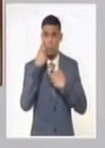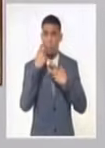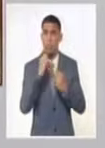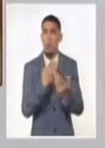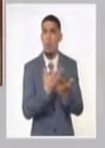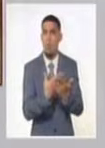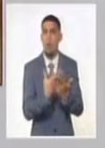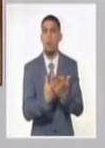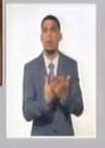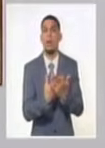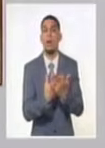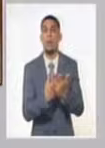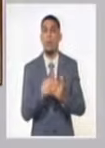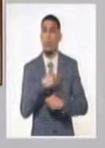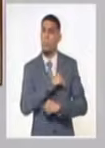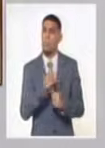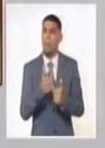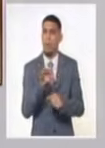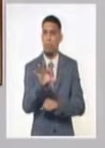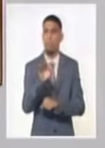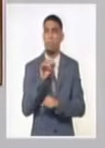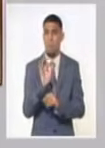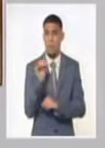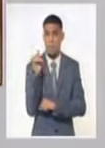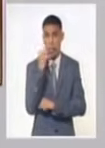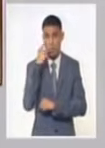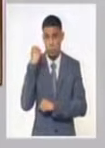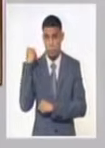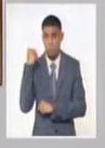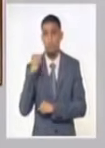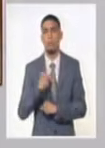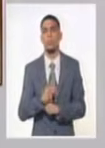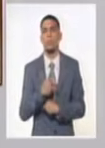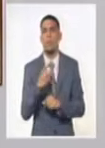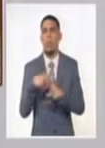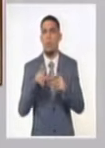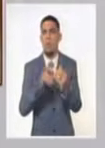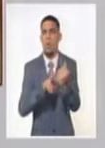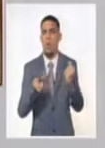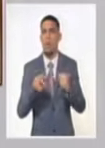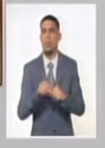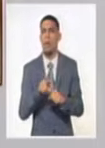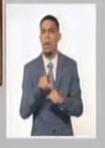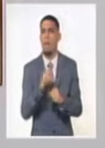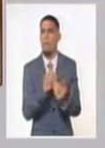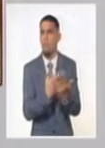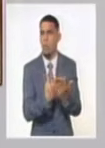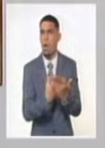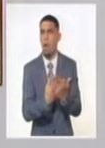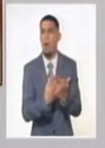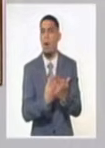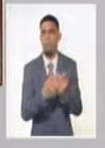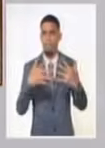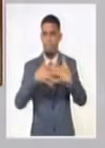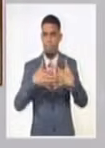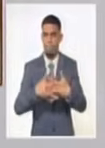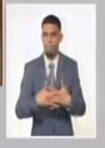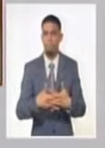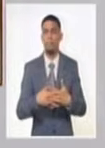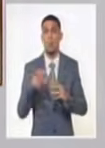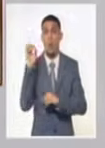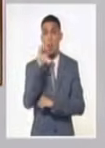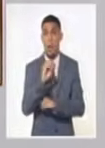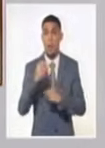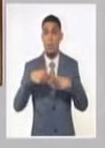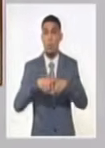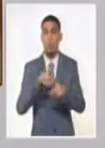una que es de algún modo también hace visible la integración entre organismos. Yo creo que también